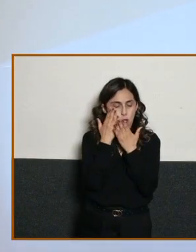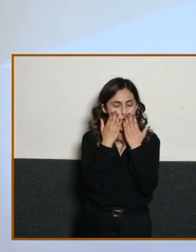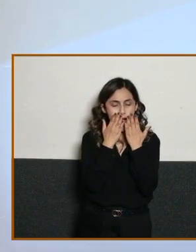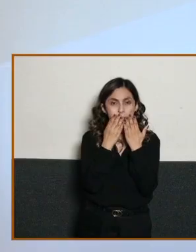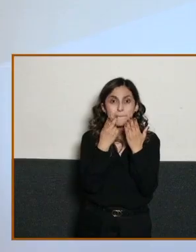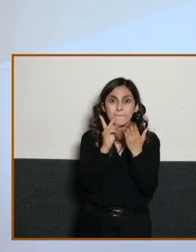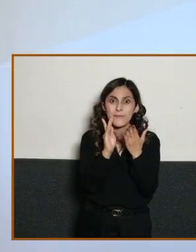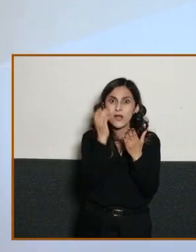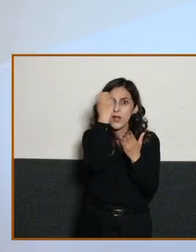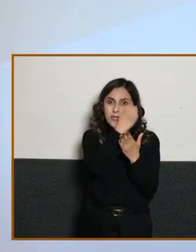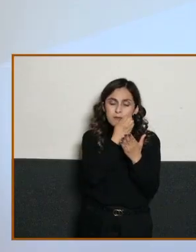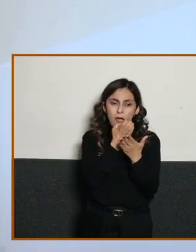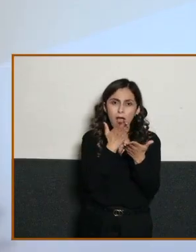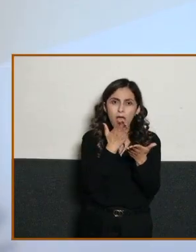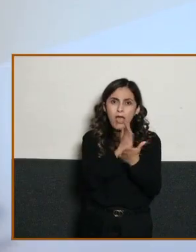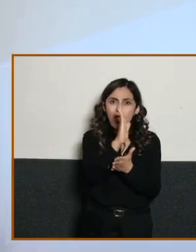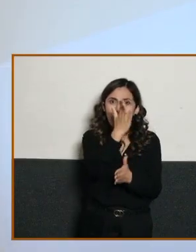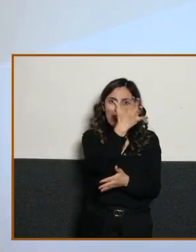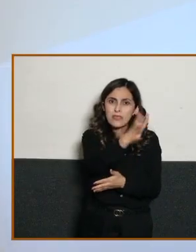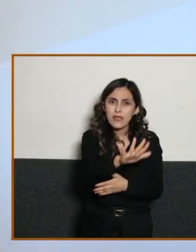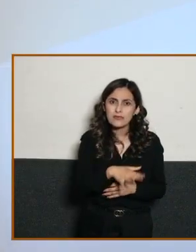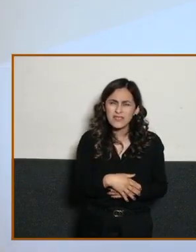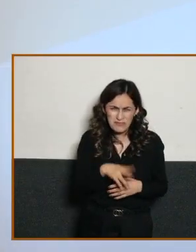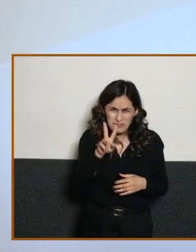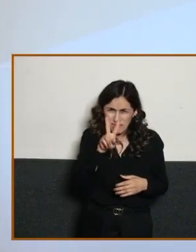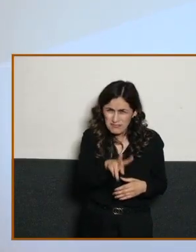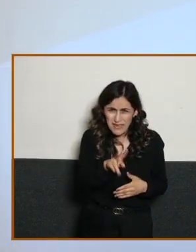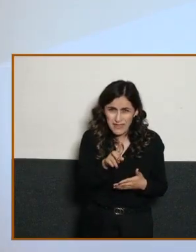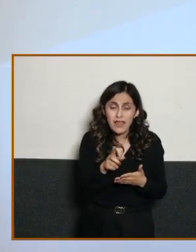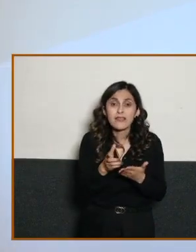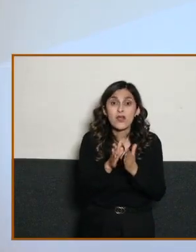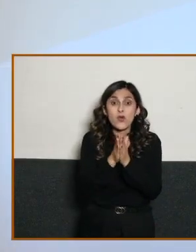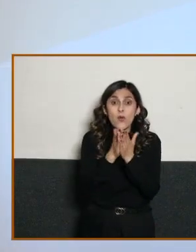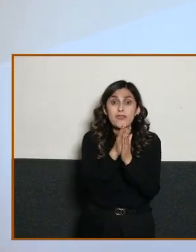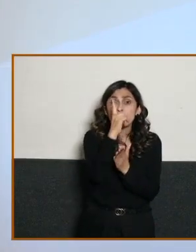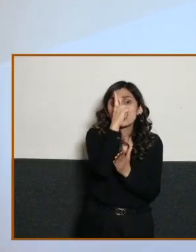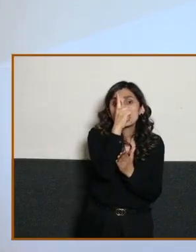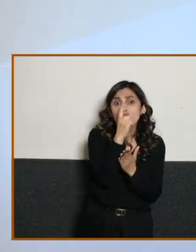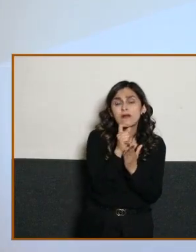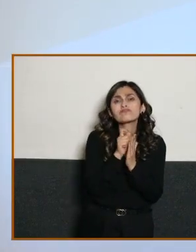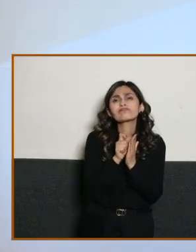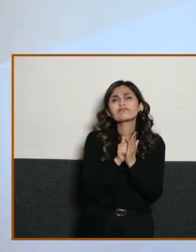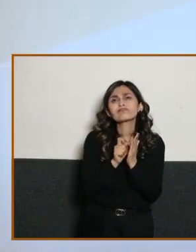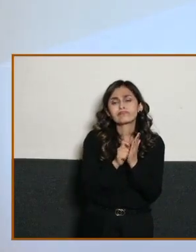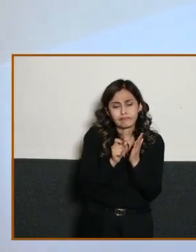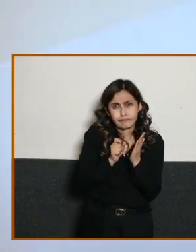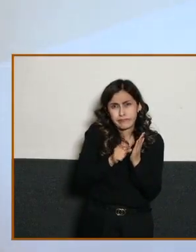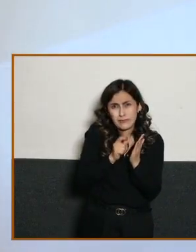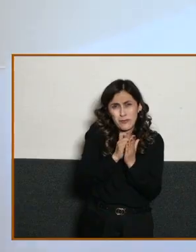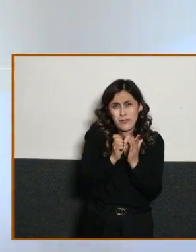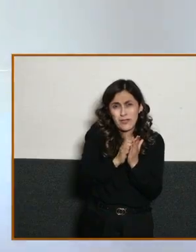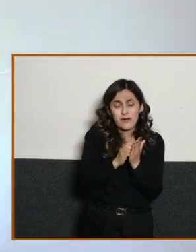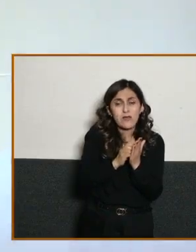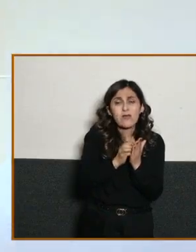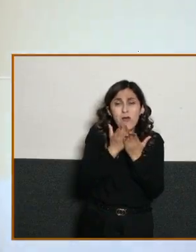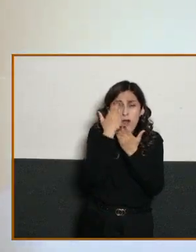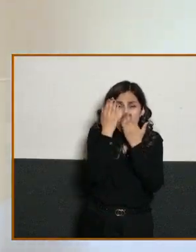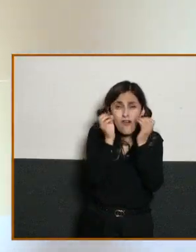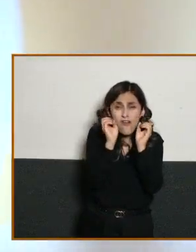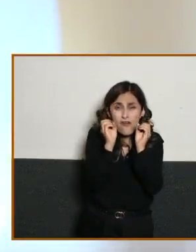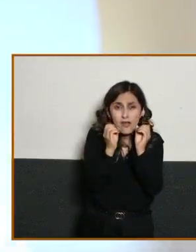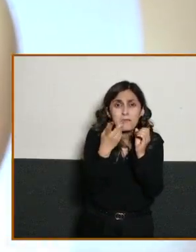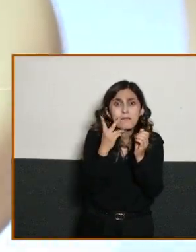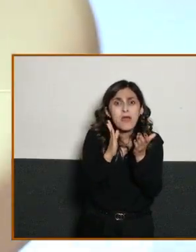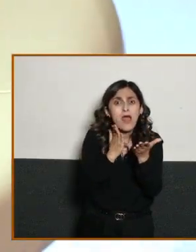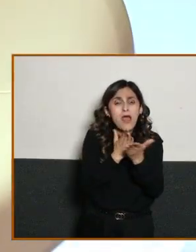10? Nada. Tenían una libreta para toda la carrera. Y se sacaban 10. Eso es en lo que se está